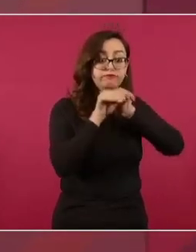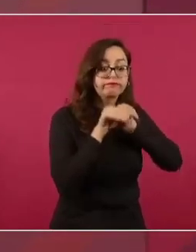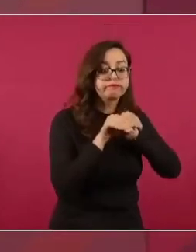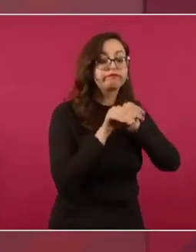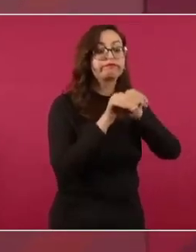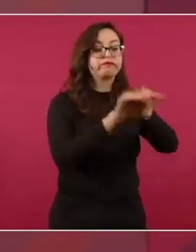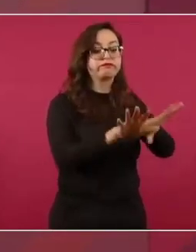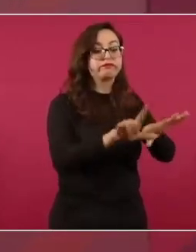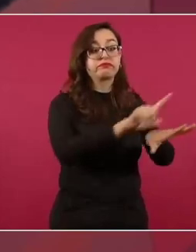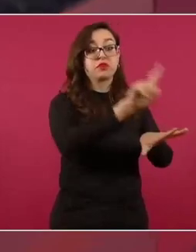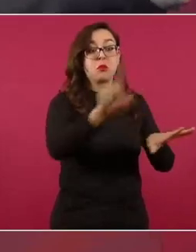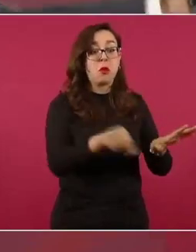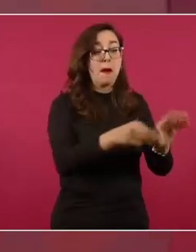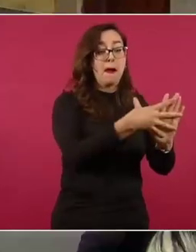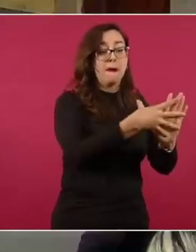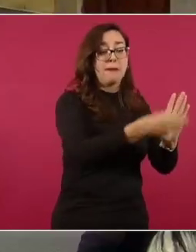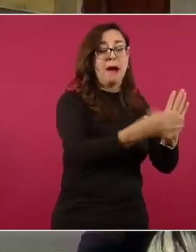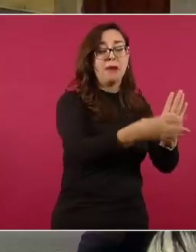y ahí vienen todos,